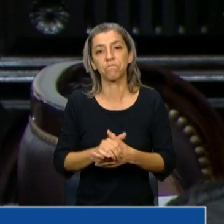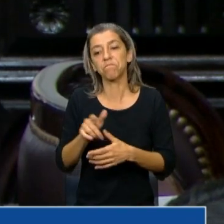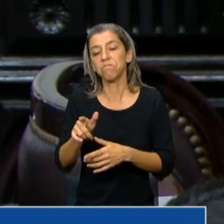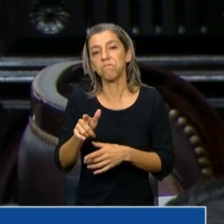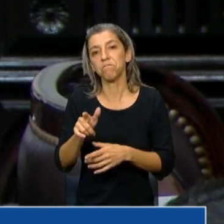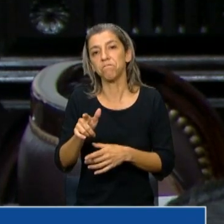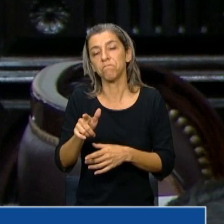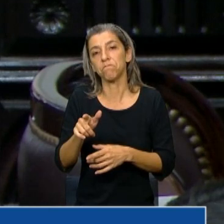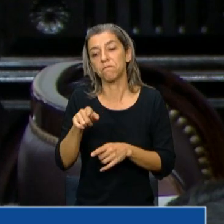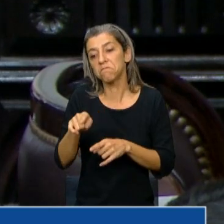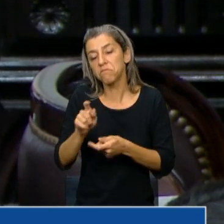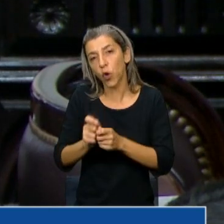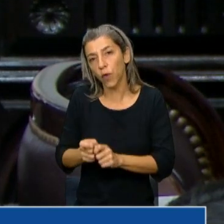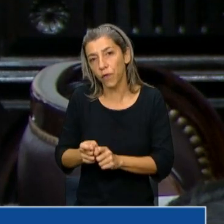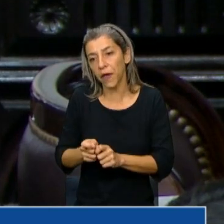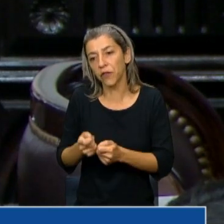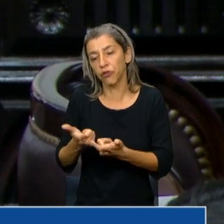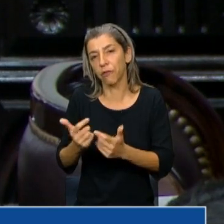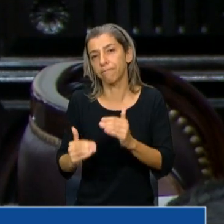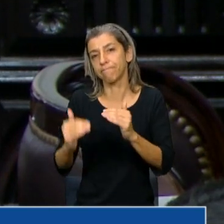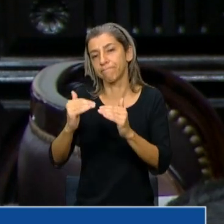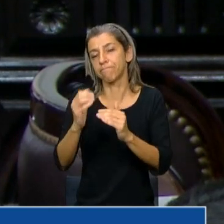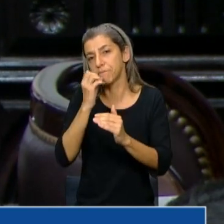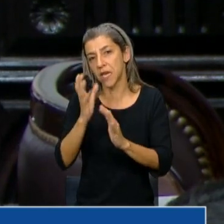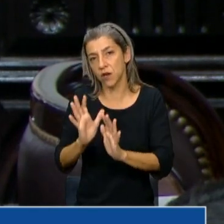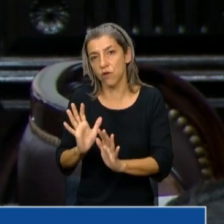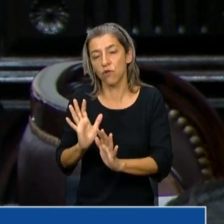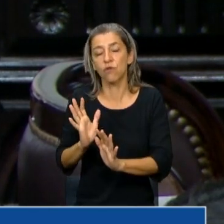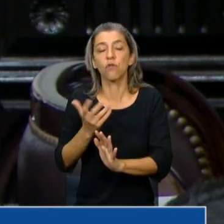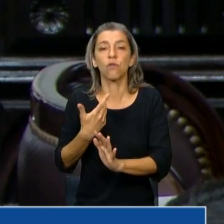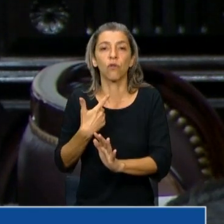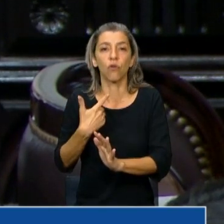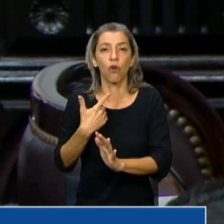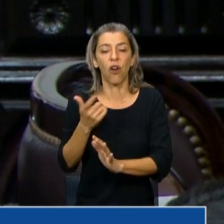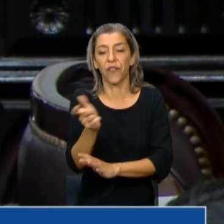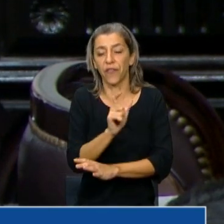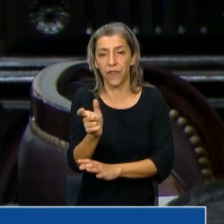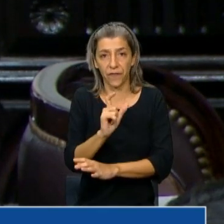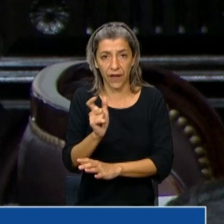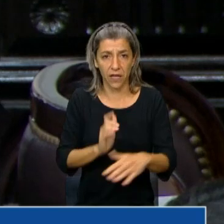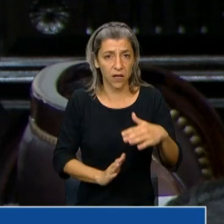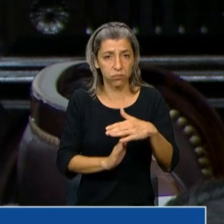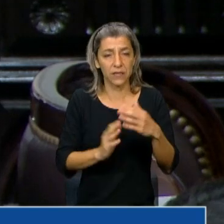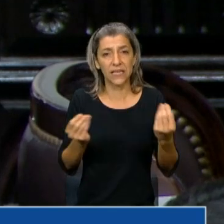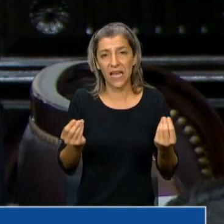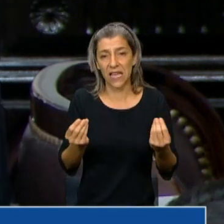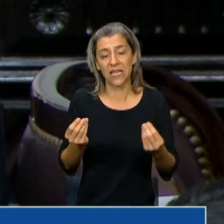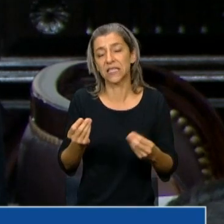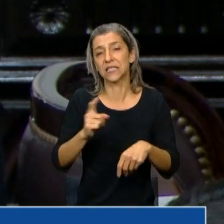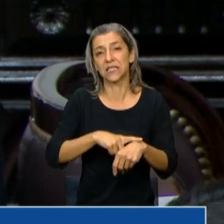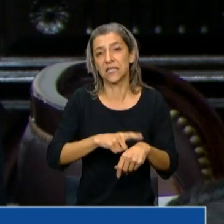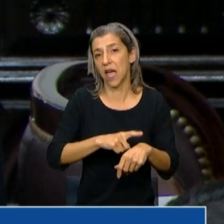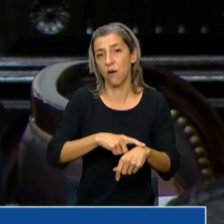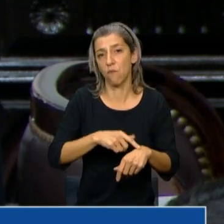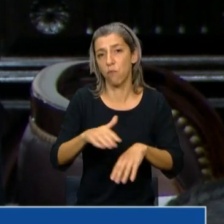mejores las modificaciones del Senado. Las diferencias principales, presidente, el plazo mínimo de